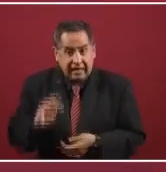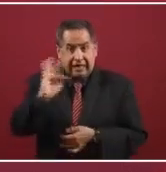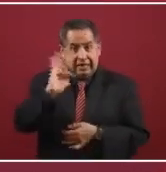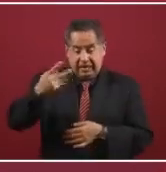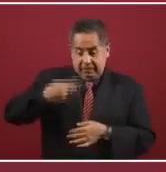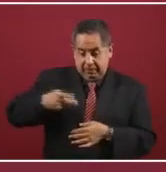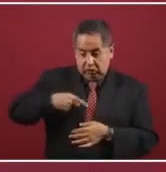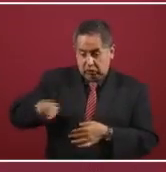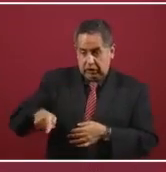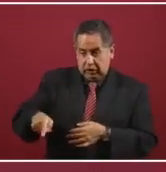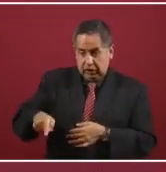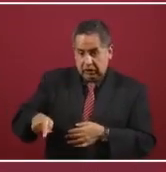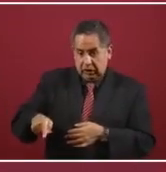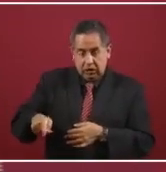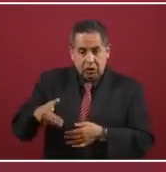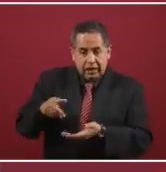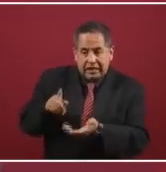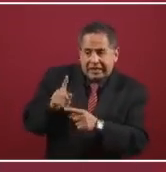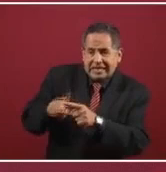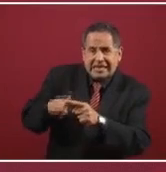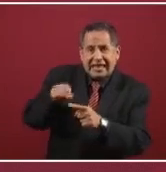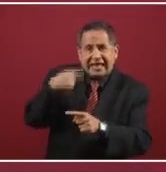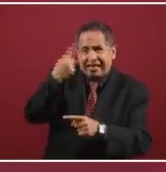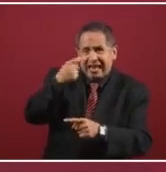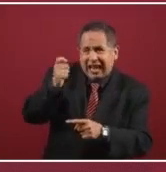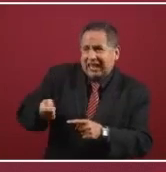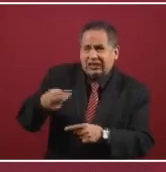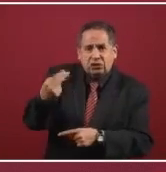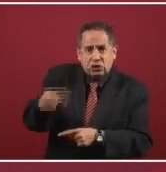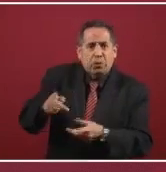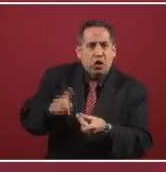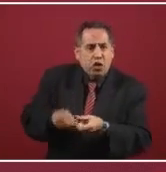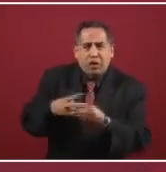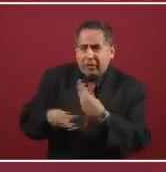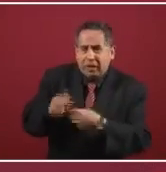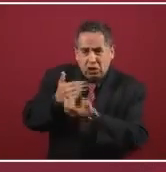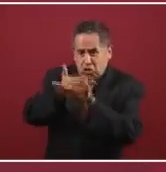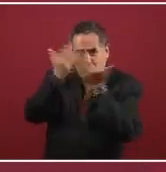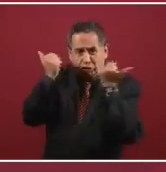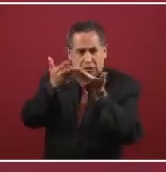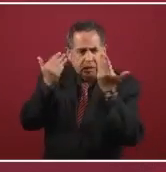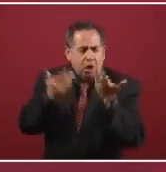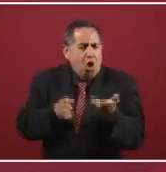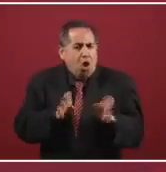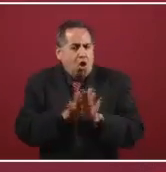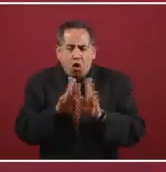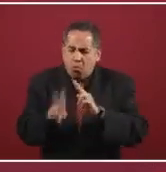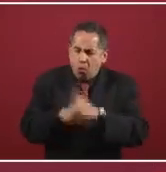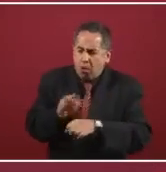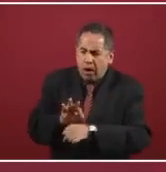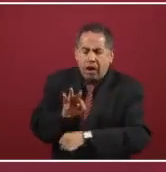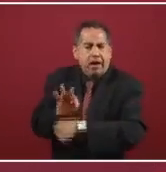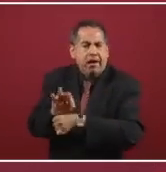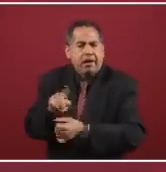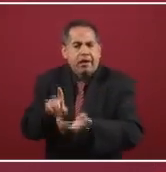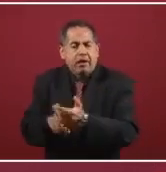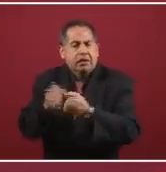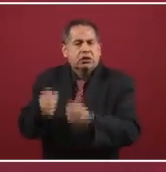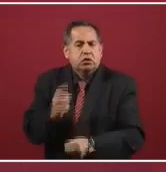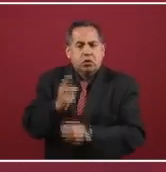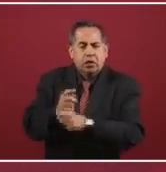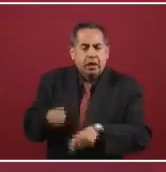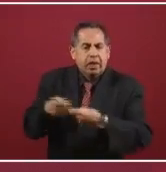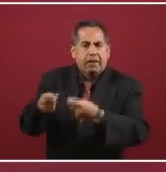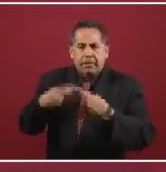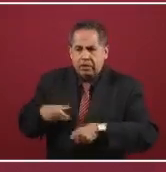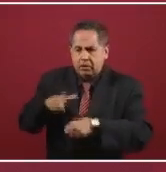personas que no sabemos quiénes son ni qué están haciendo, ¿cómo te voy a garantizar como Estado mexicano la seguridad